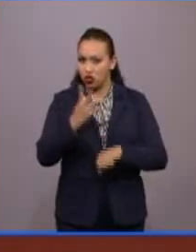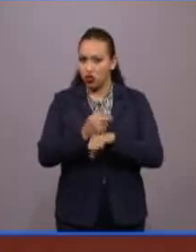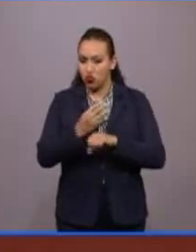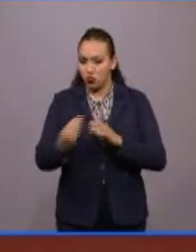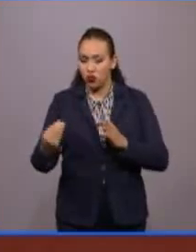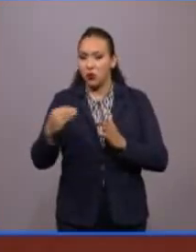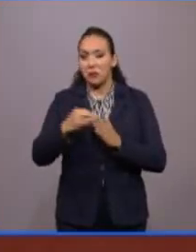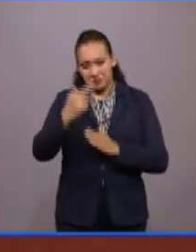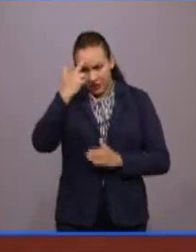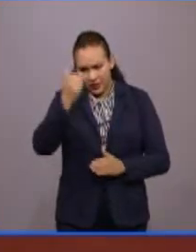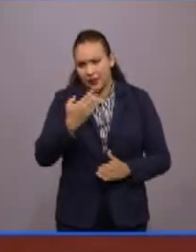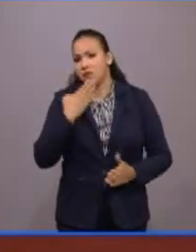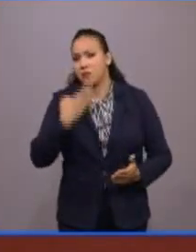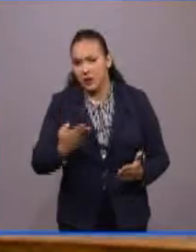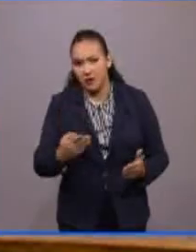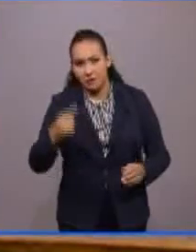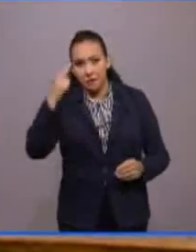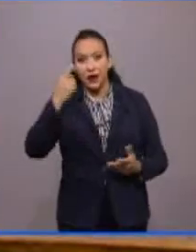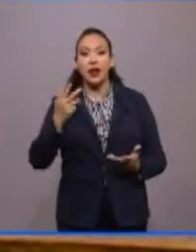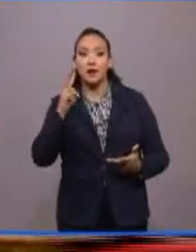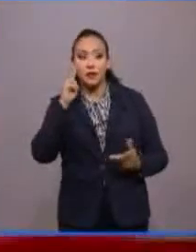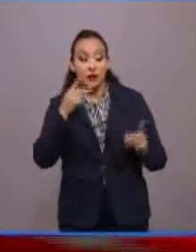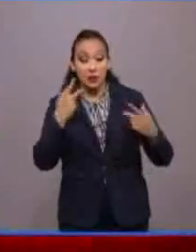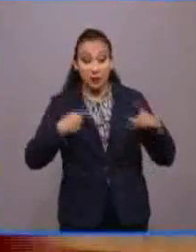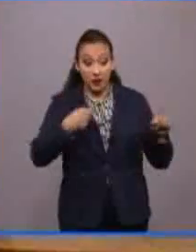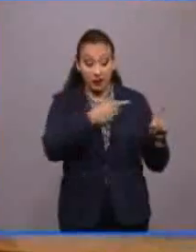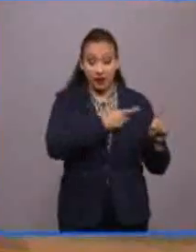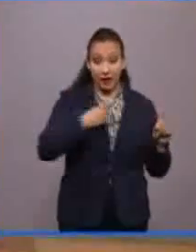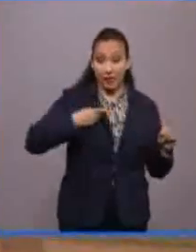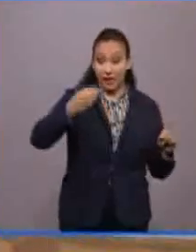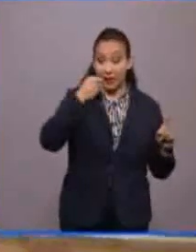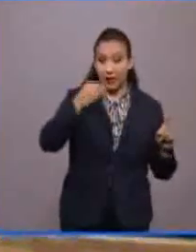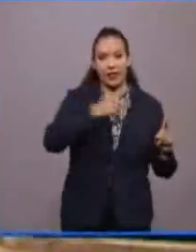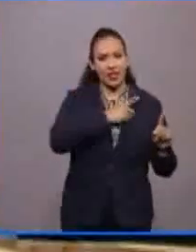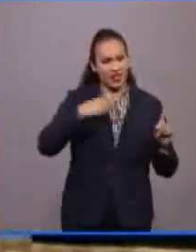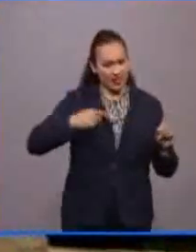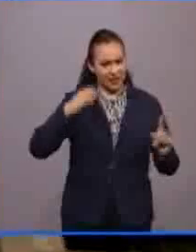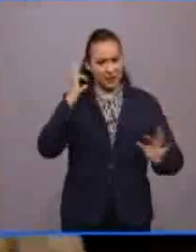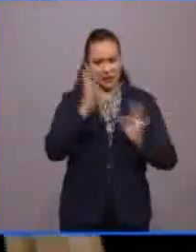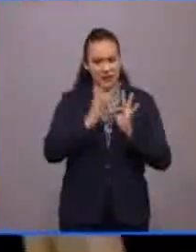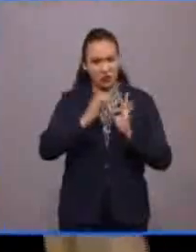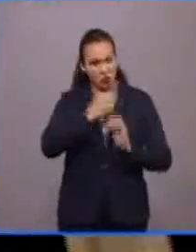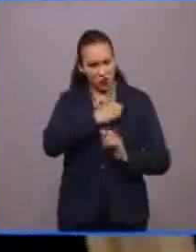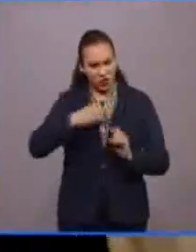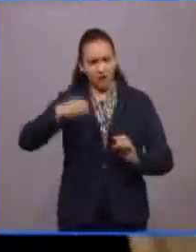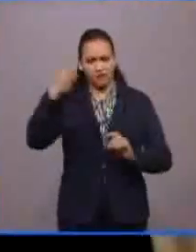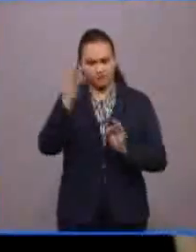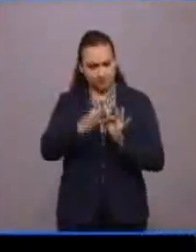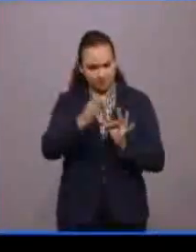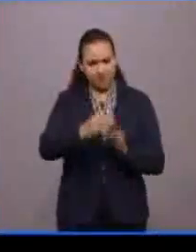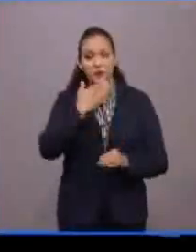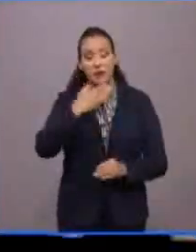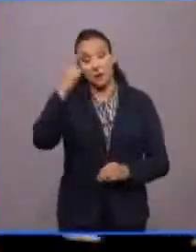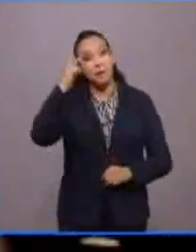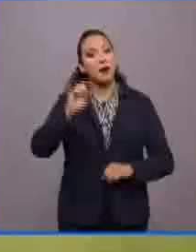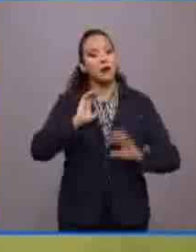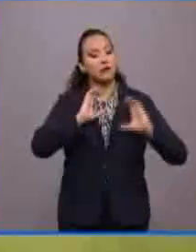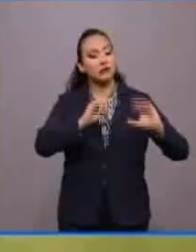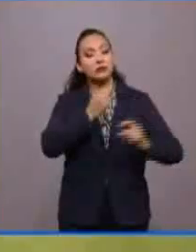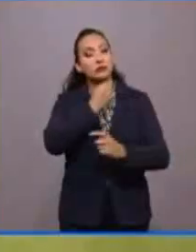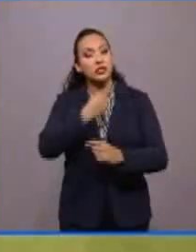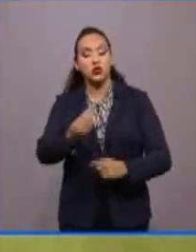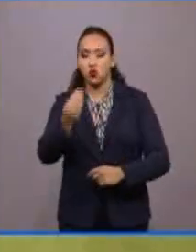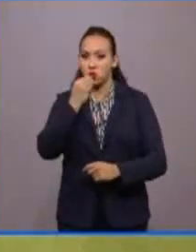adicional justificada para asegurar que los deudores alimentarios cumplan con su obligación de proveer lo necesario para la supervivencia,